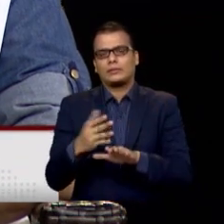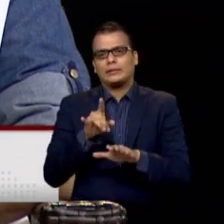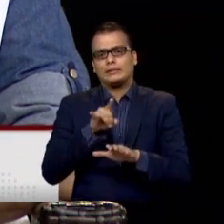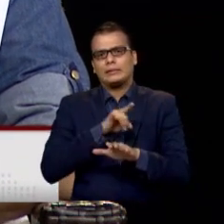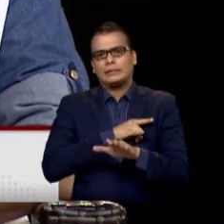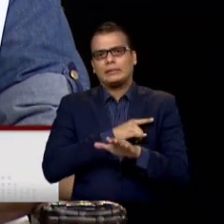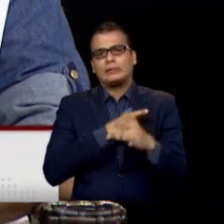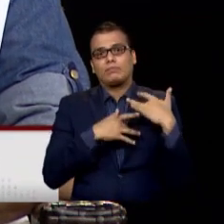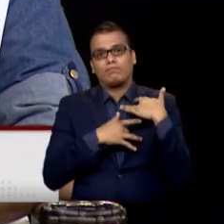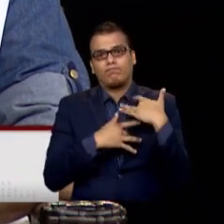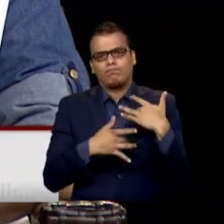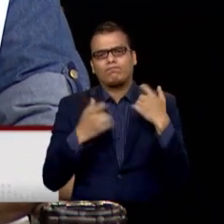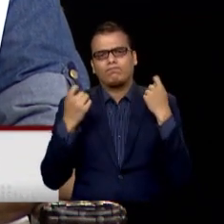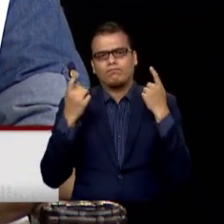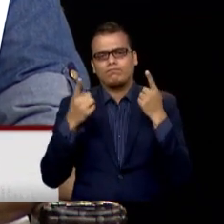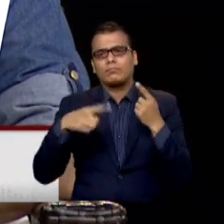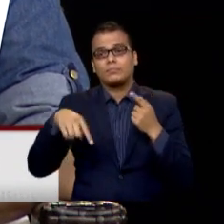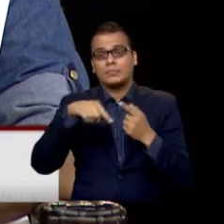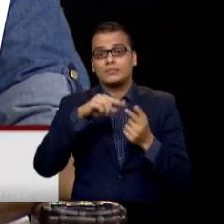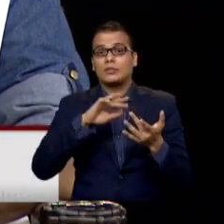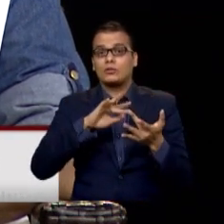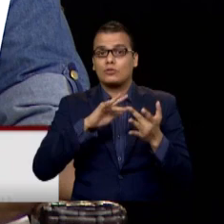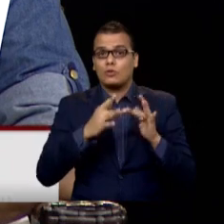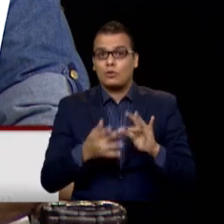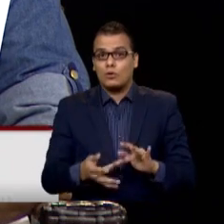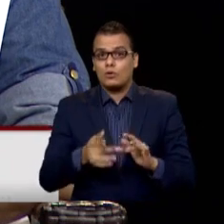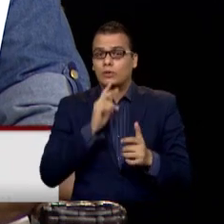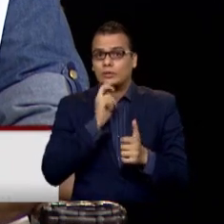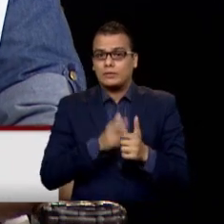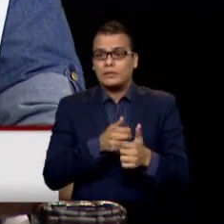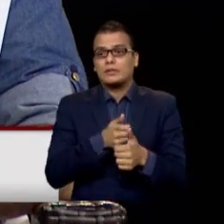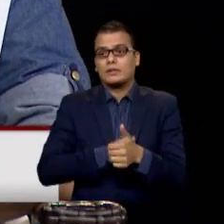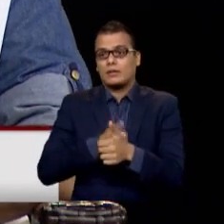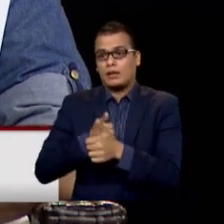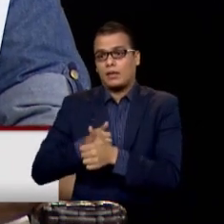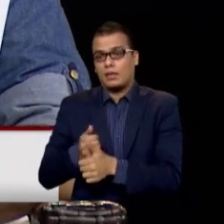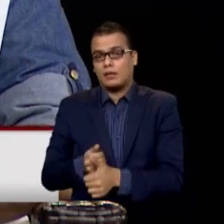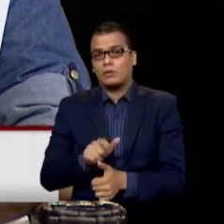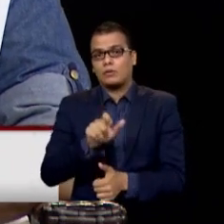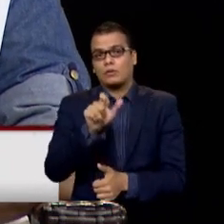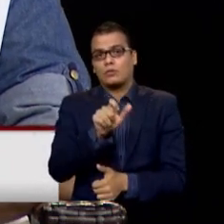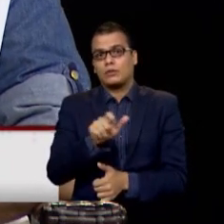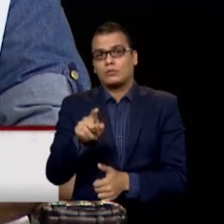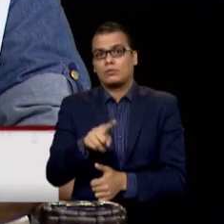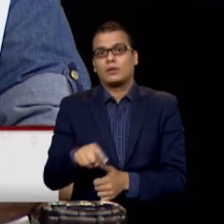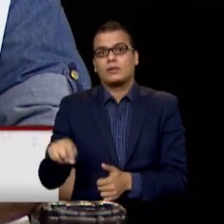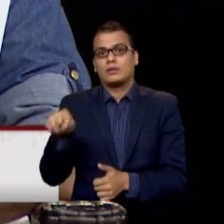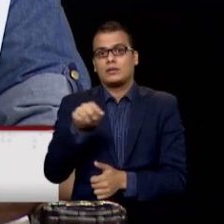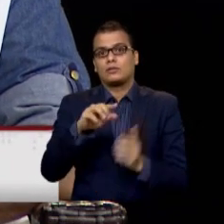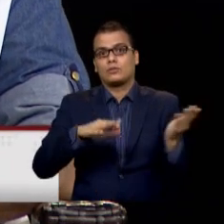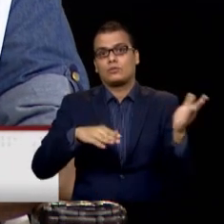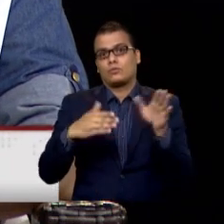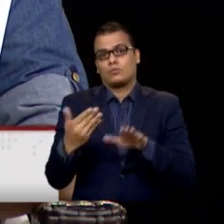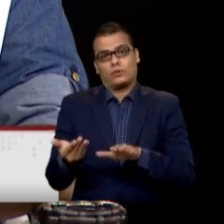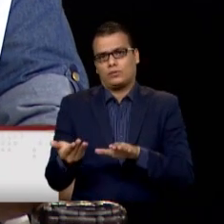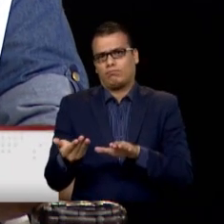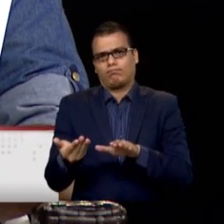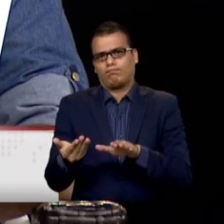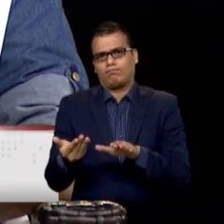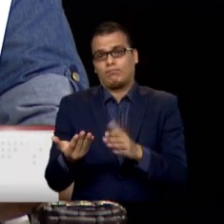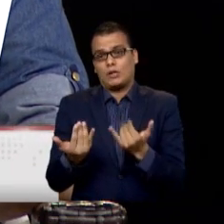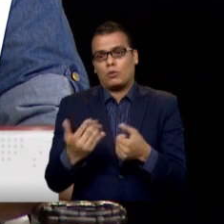solidaridad. Comprendemos el dolor que atraviesan sus hogares. Estas personas no deberían de haber muerto, pero